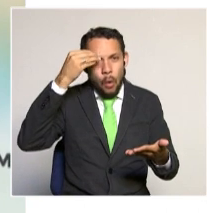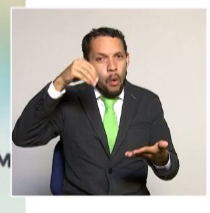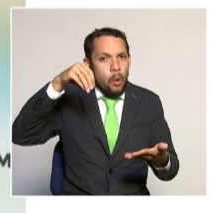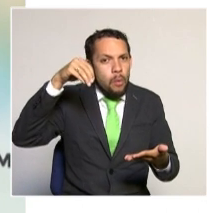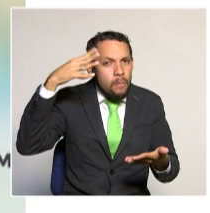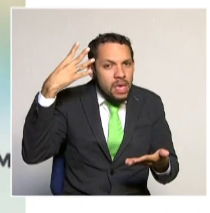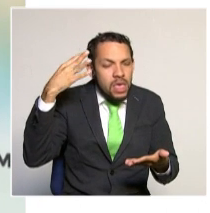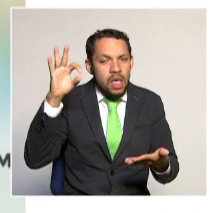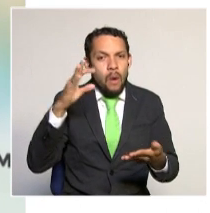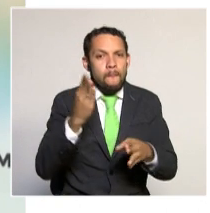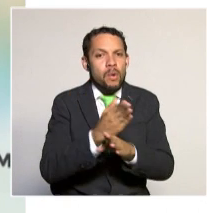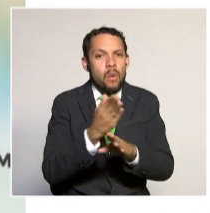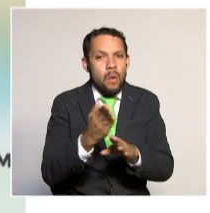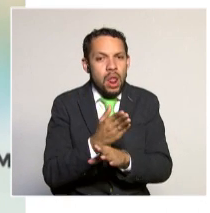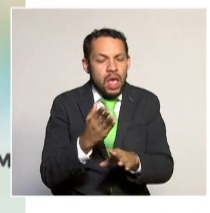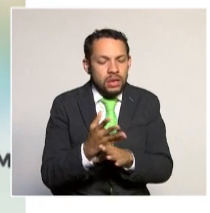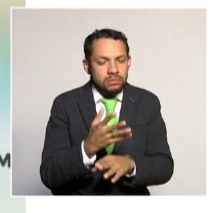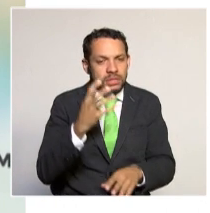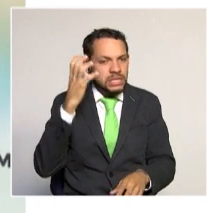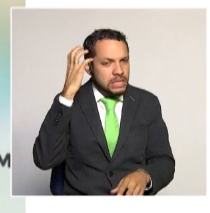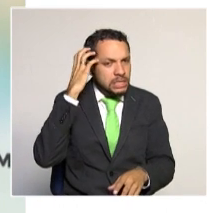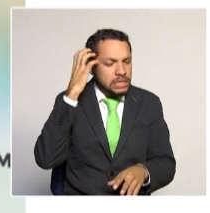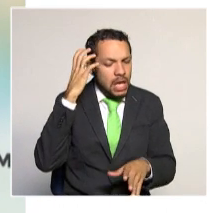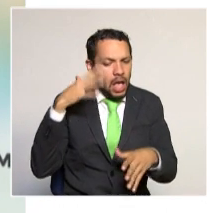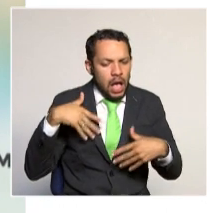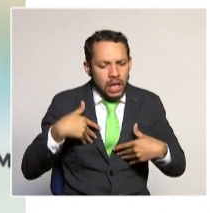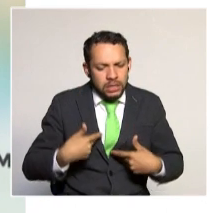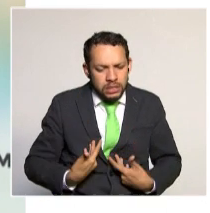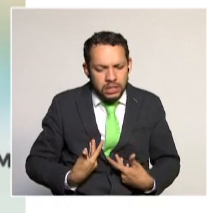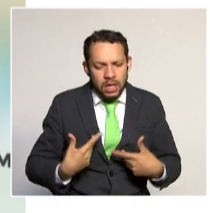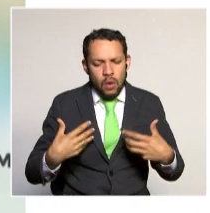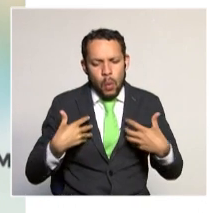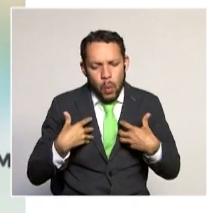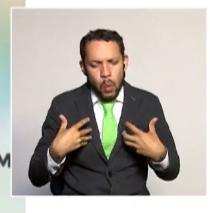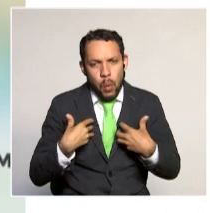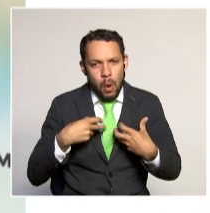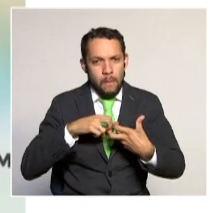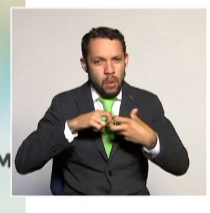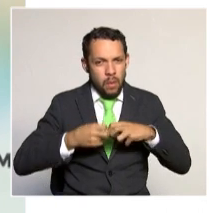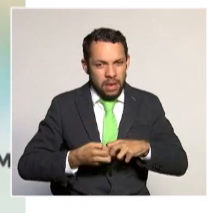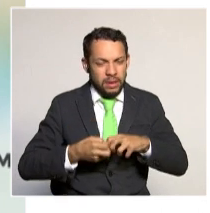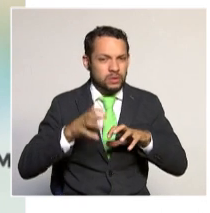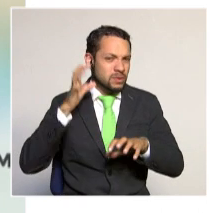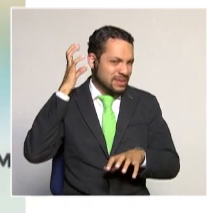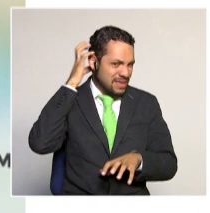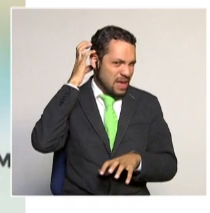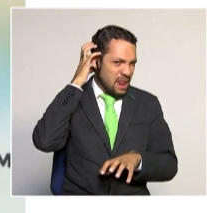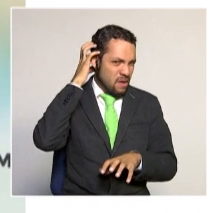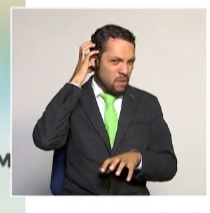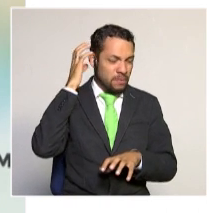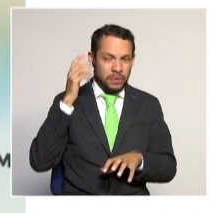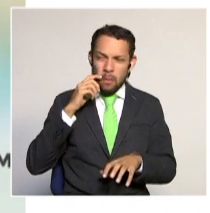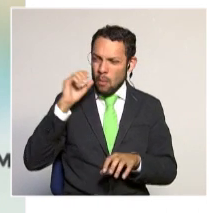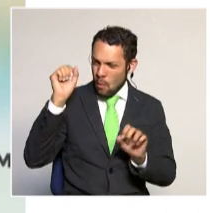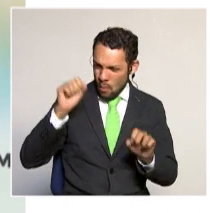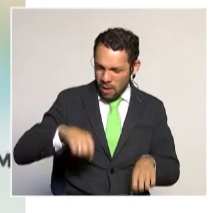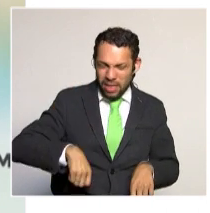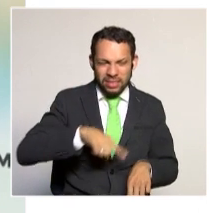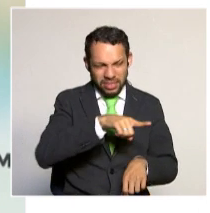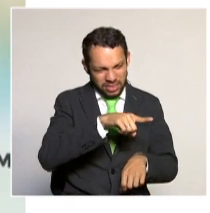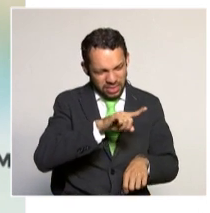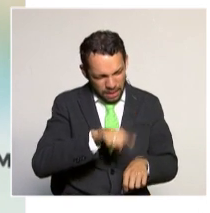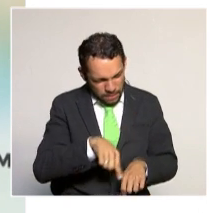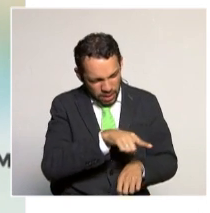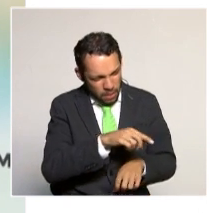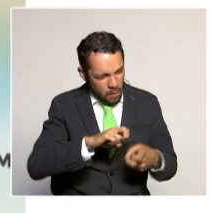memoria, sistema neurológico muy lento y compromiso de su estado neurológico. Pueden ser factores que inducen